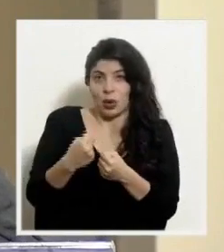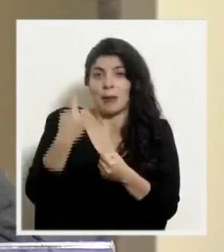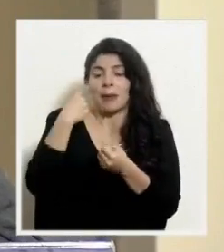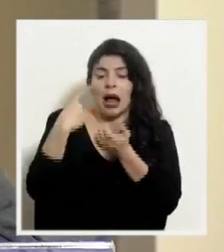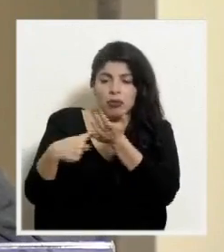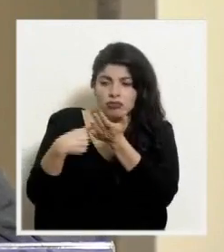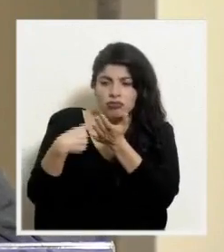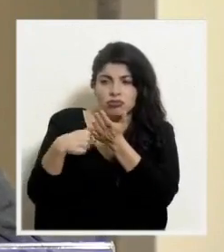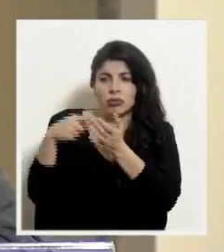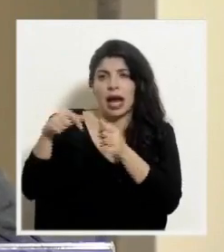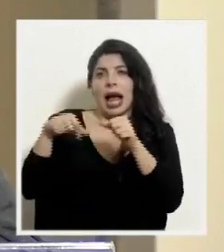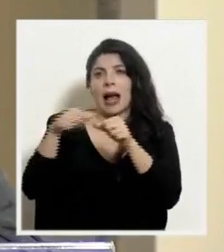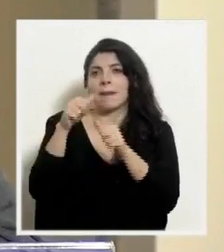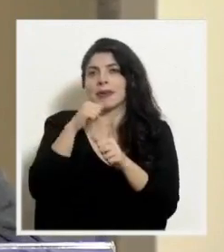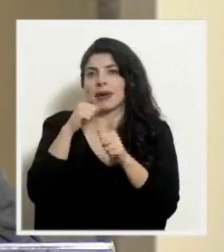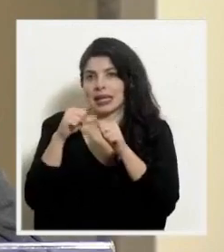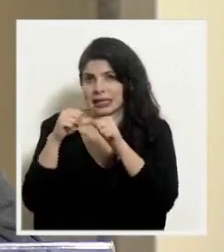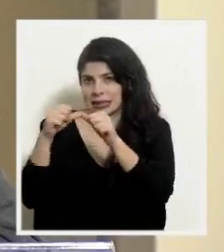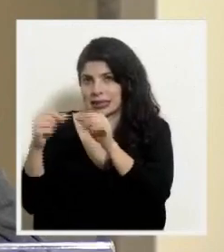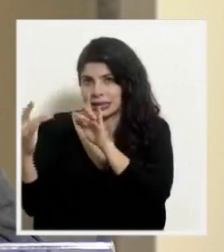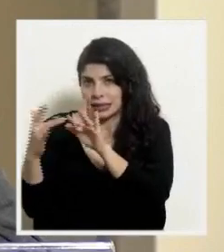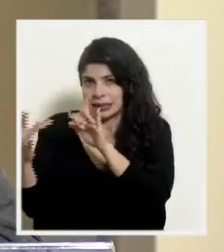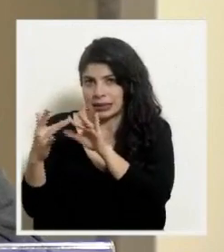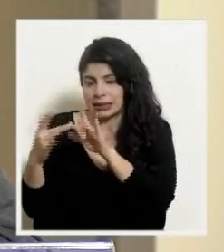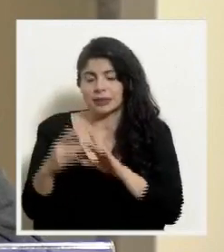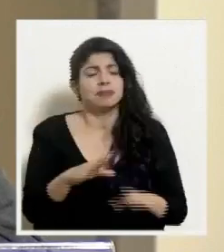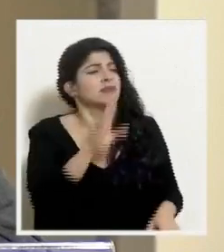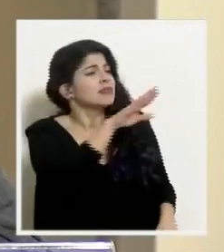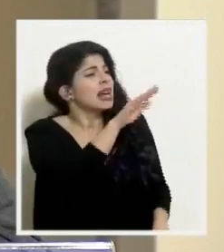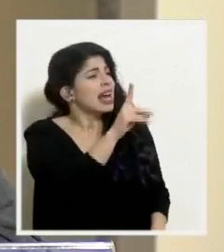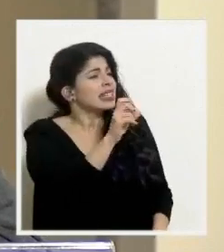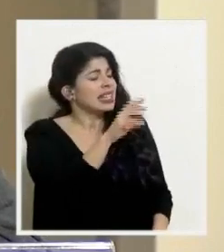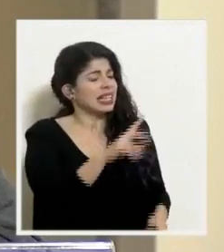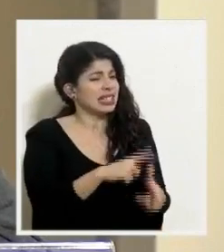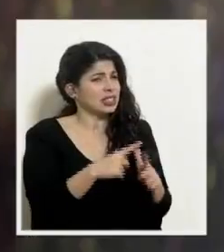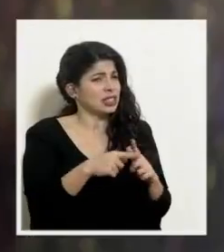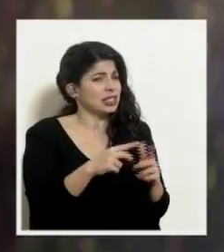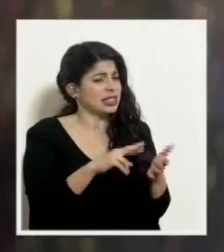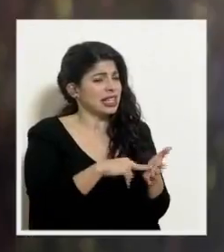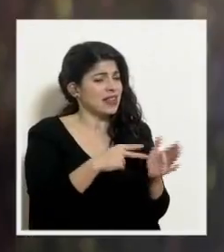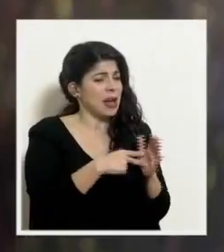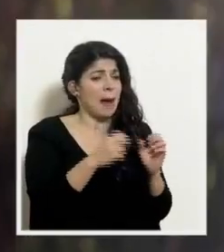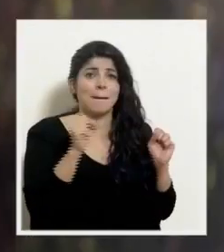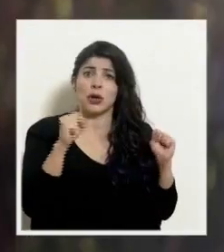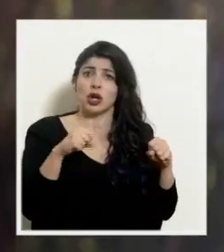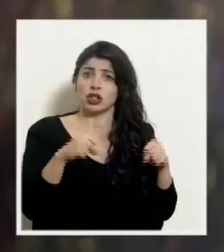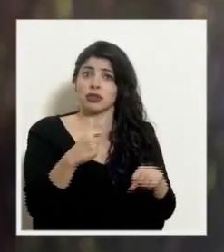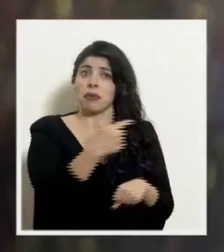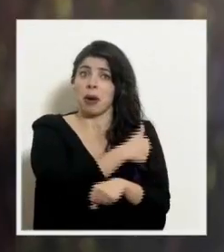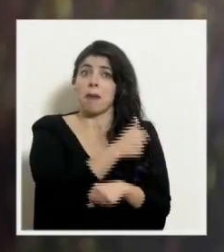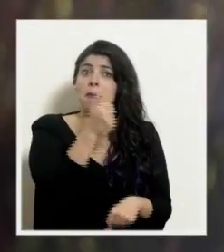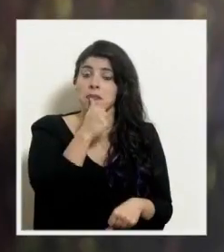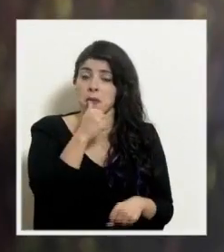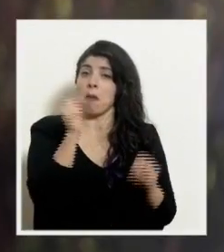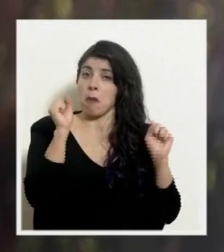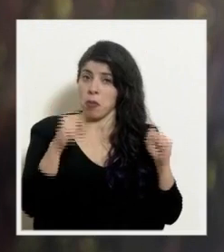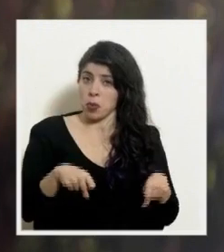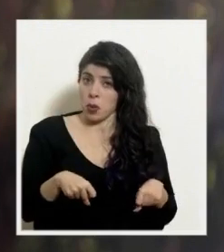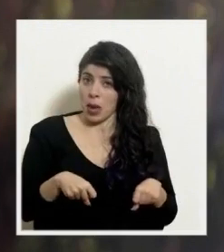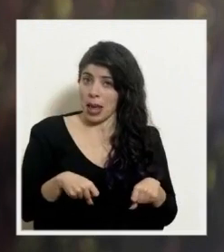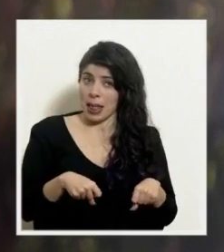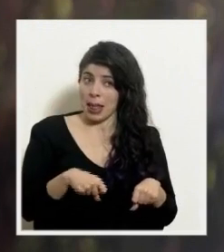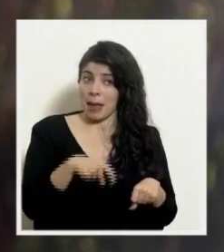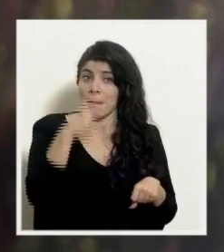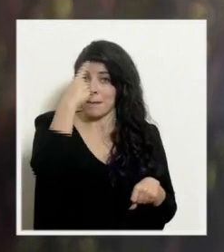las organizaciones privadas. Don Alexander, disculpe, ¿hay posibilidad entonces de que se pueda vacunar en centros privados y que